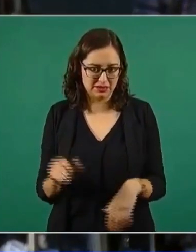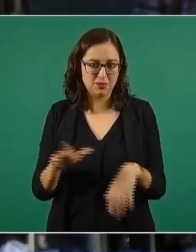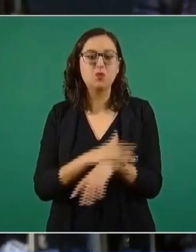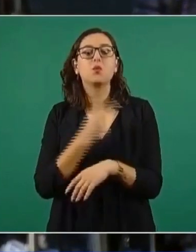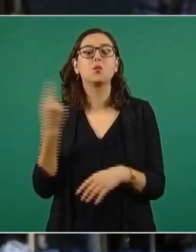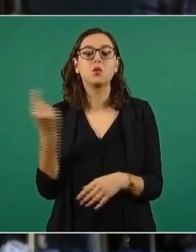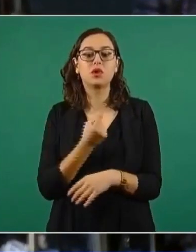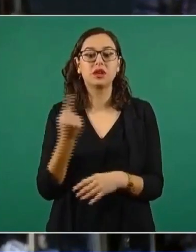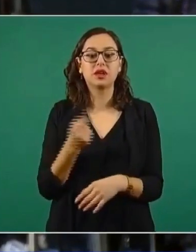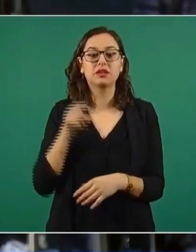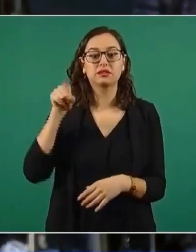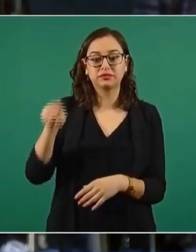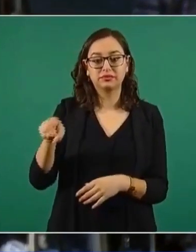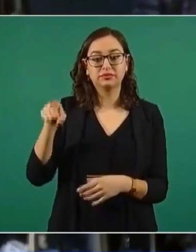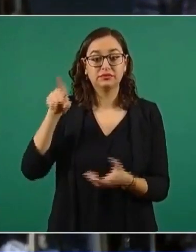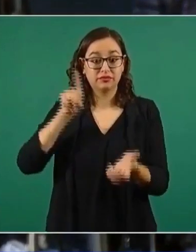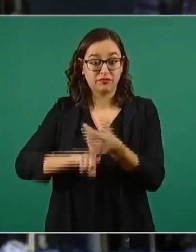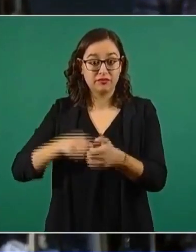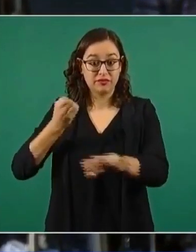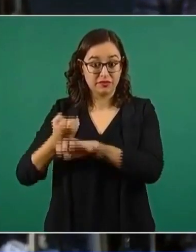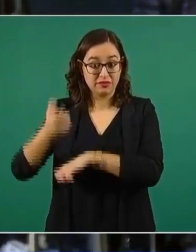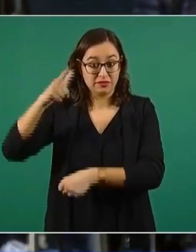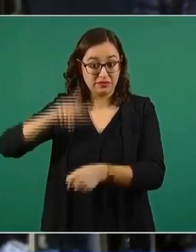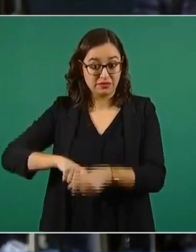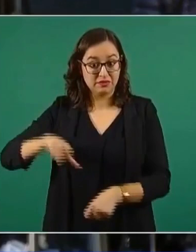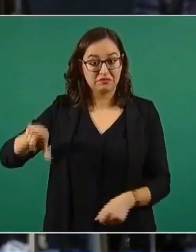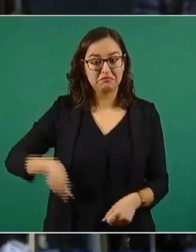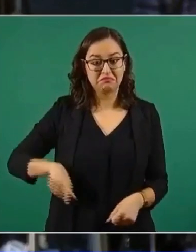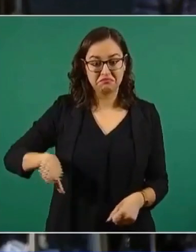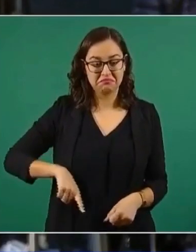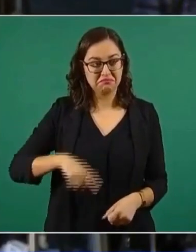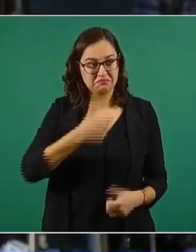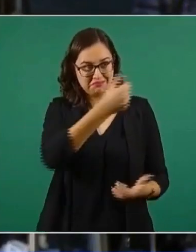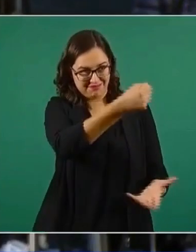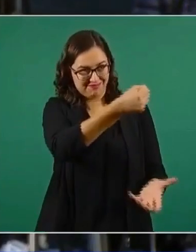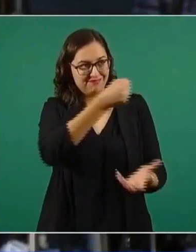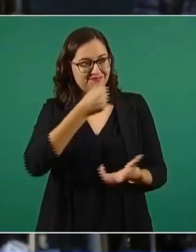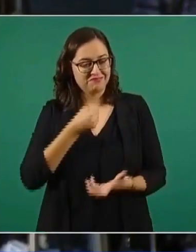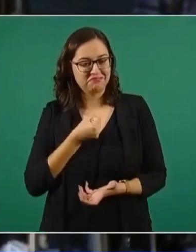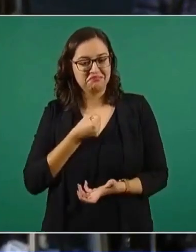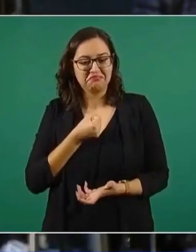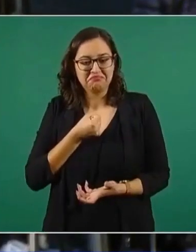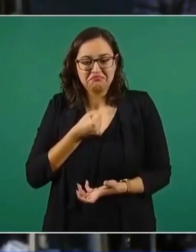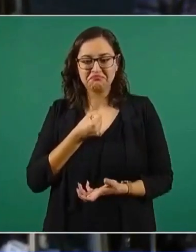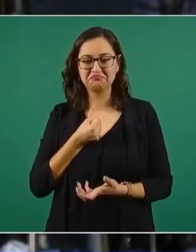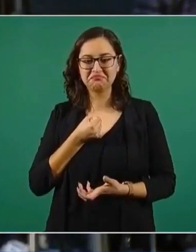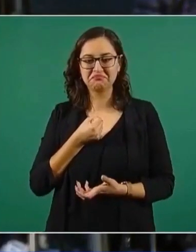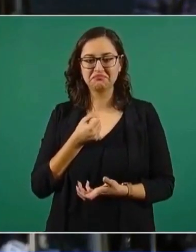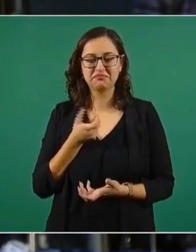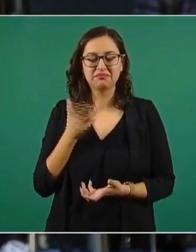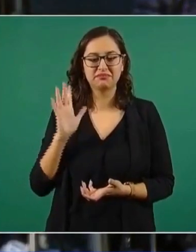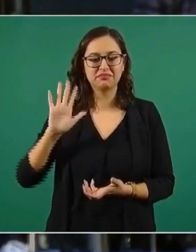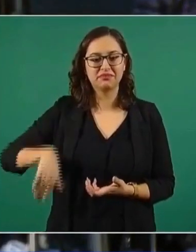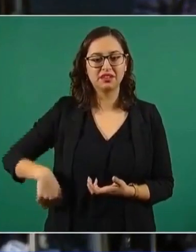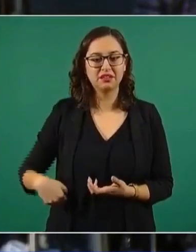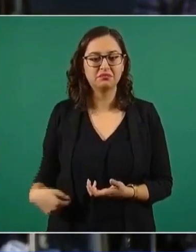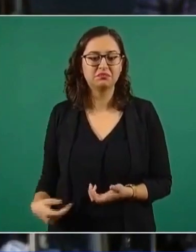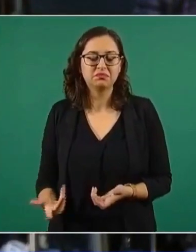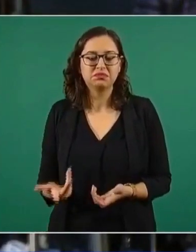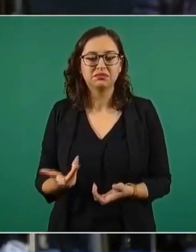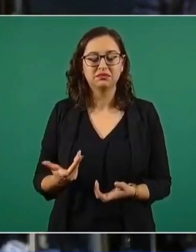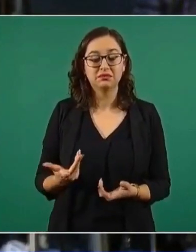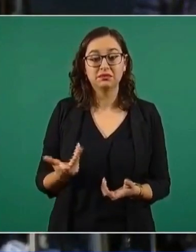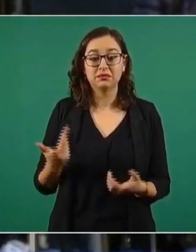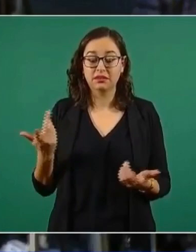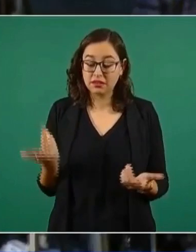al interior del gobierno de Omar Fayad, presidente, su gobierno, el que usted encabeza, no es bien visto, pese a que a